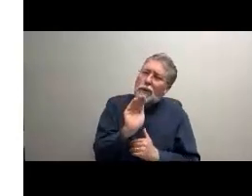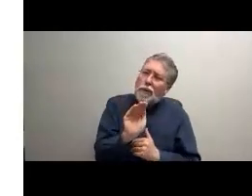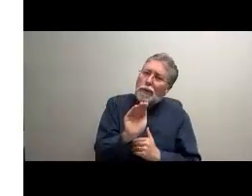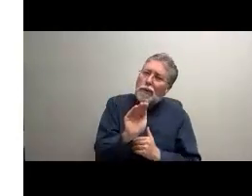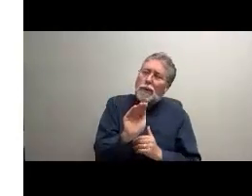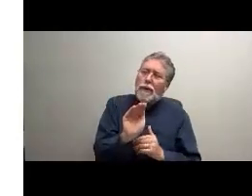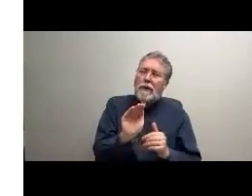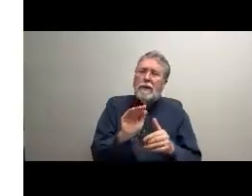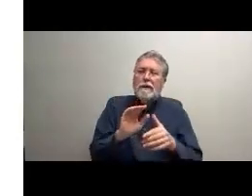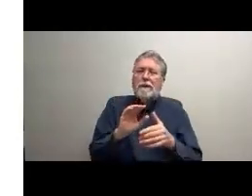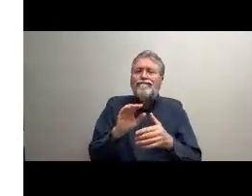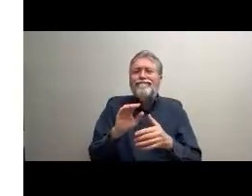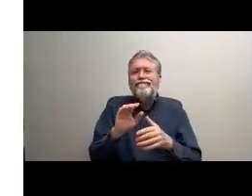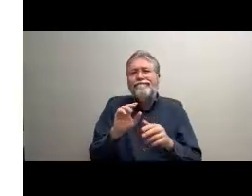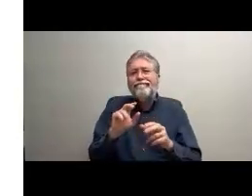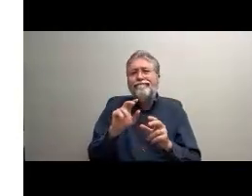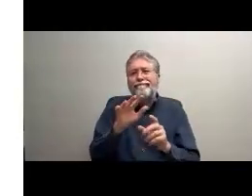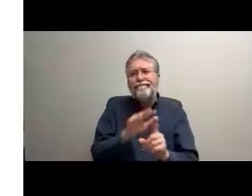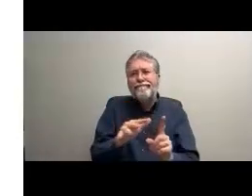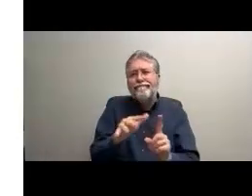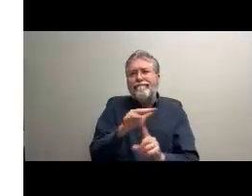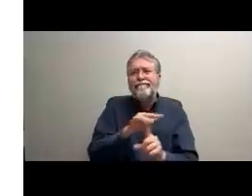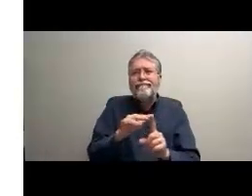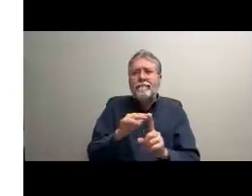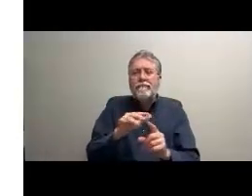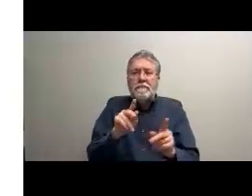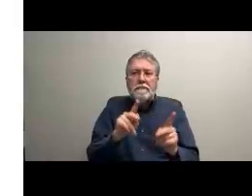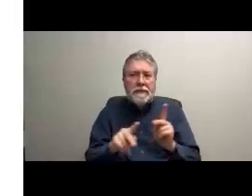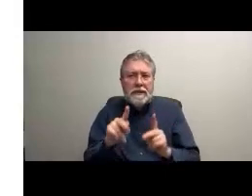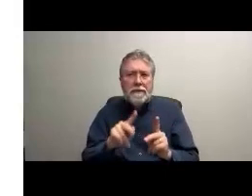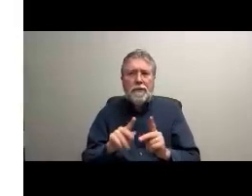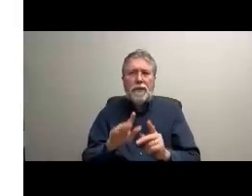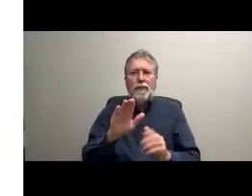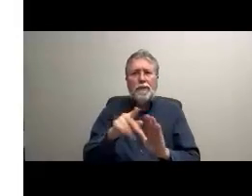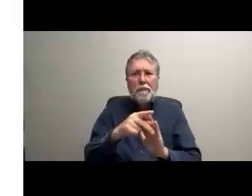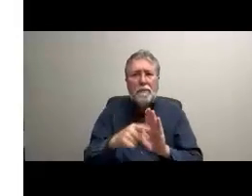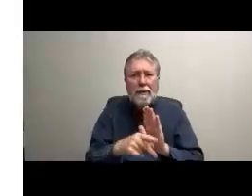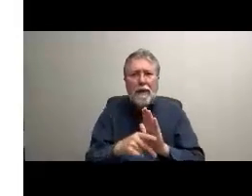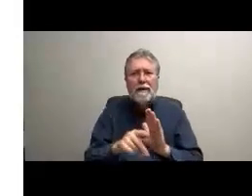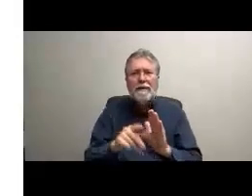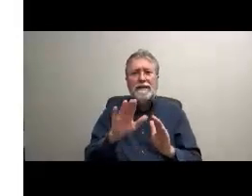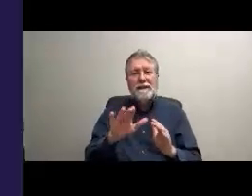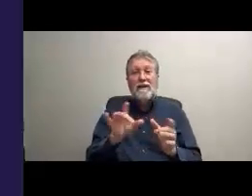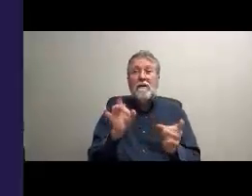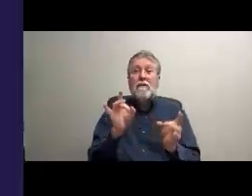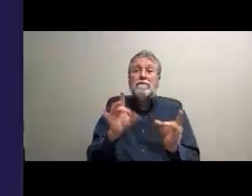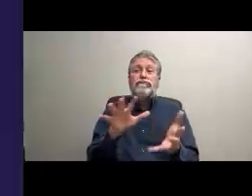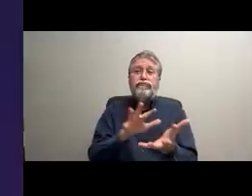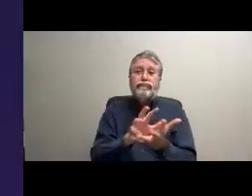con las personas y cómo responden a las catástrofes naturales.